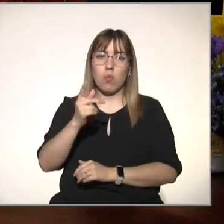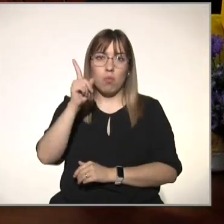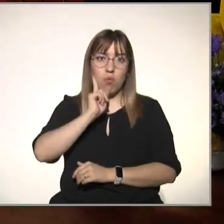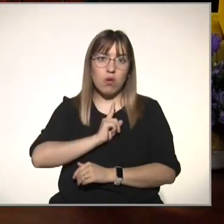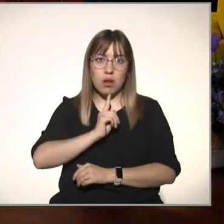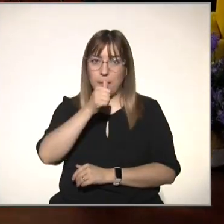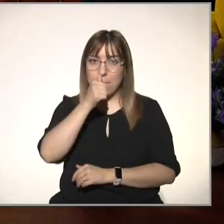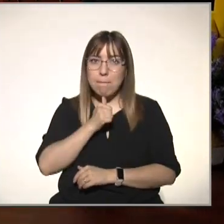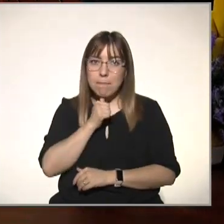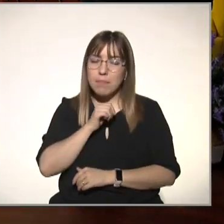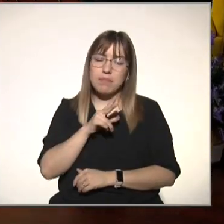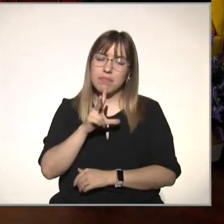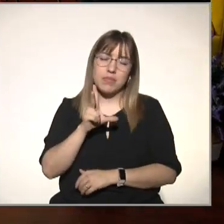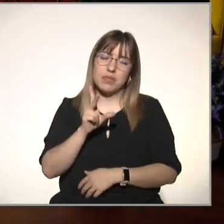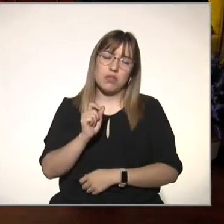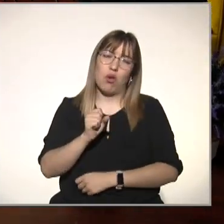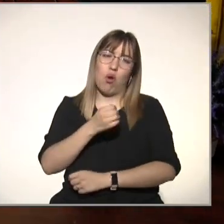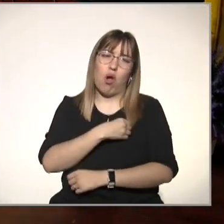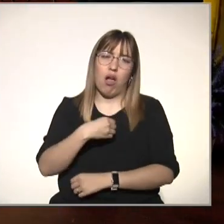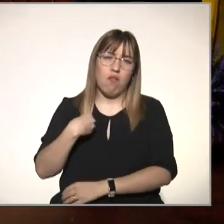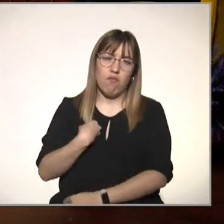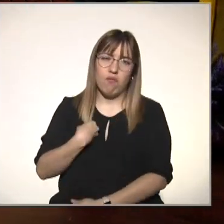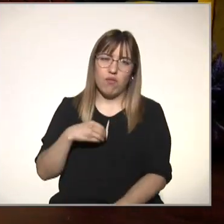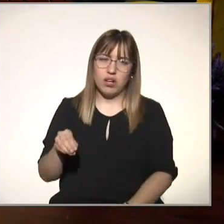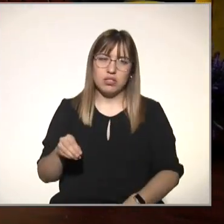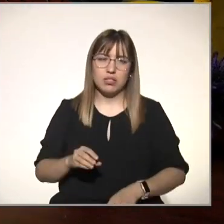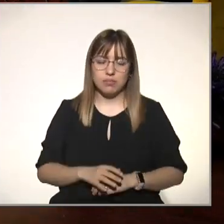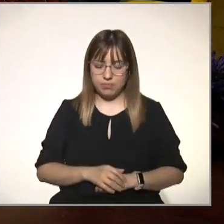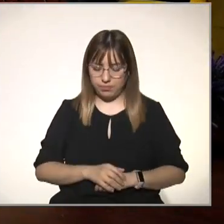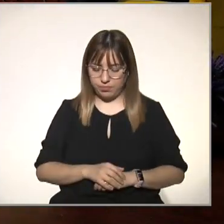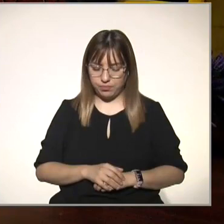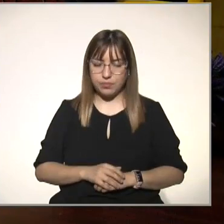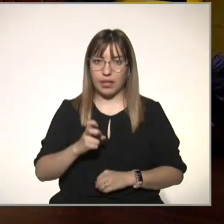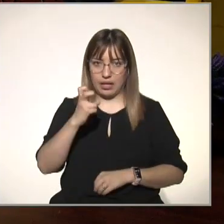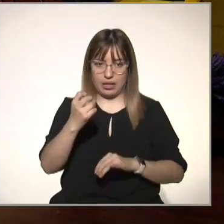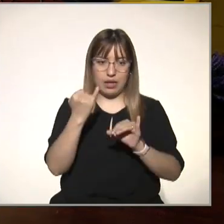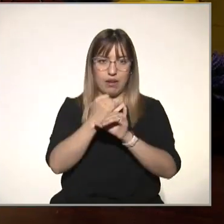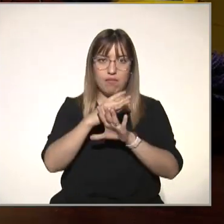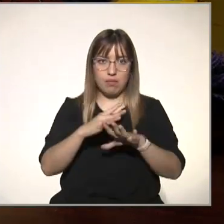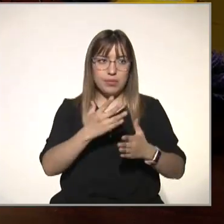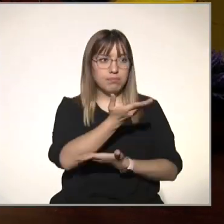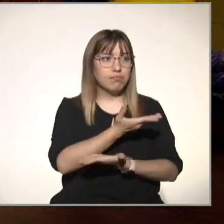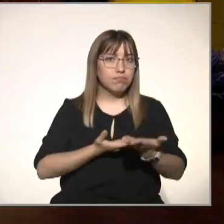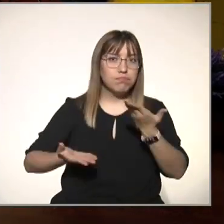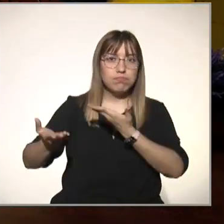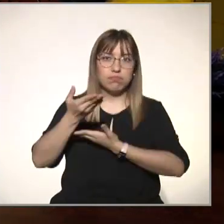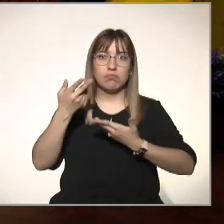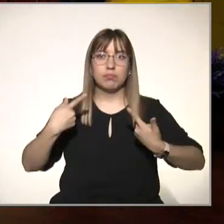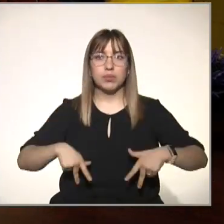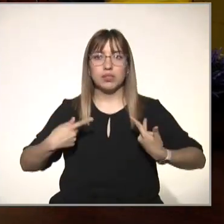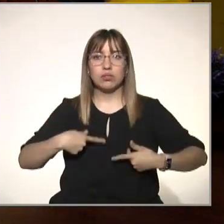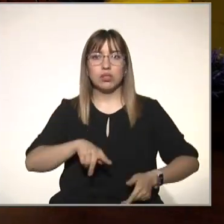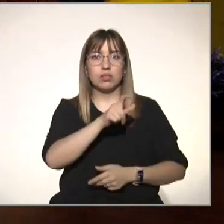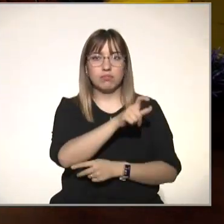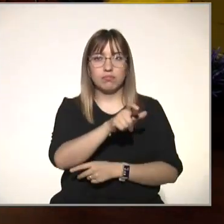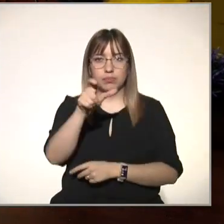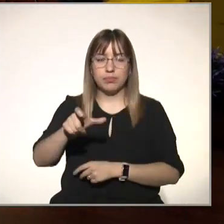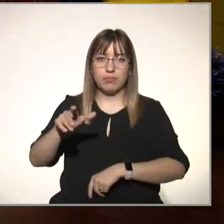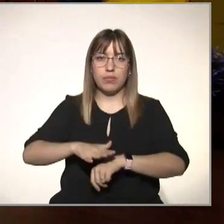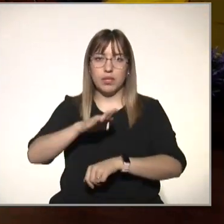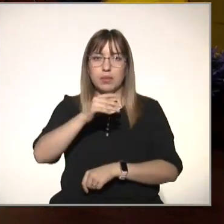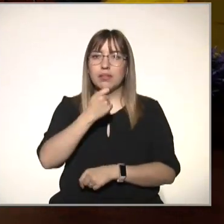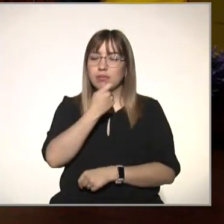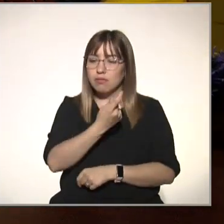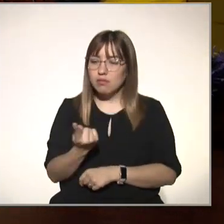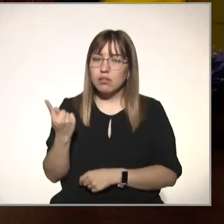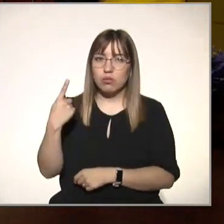las familias empezamos a generar este tipo de información que circule y respetar el derecho de nuestras infancias,